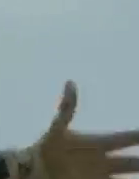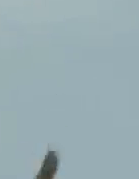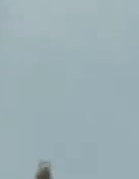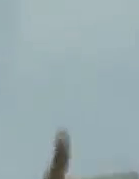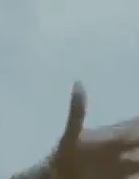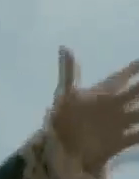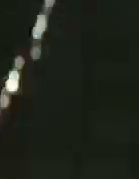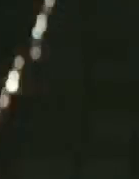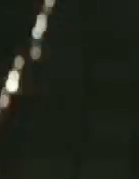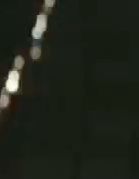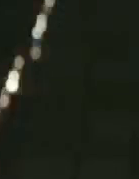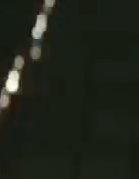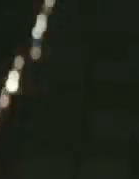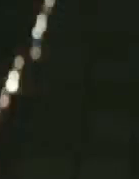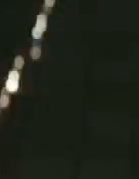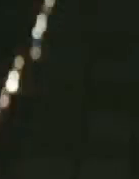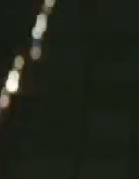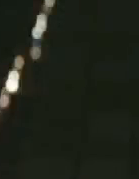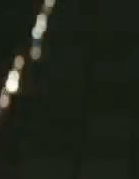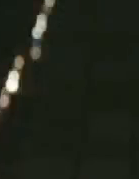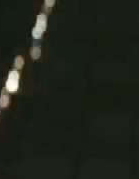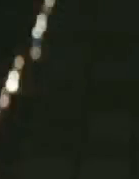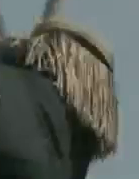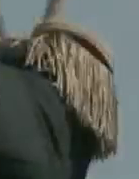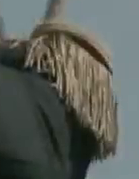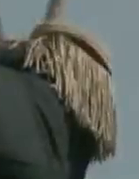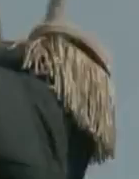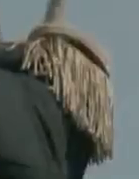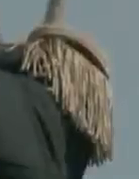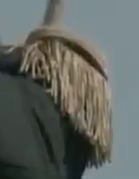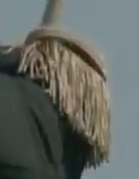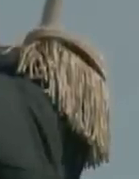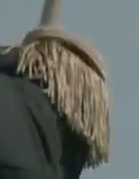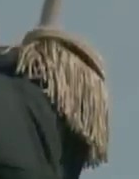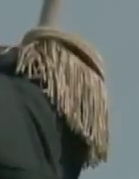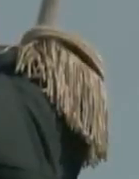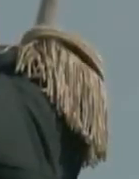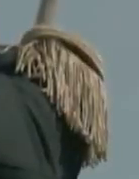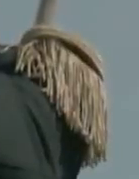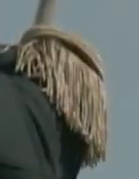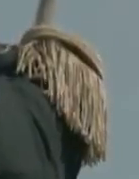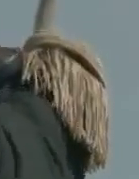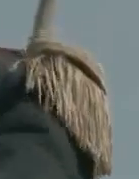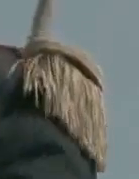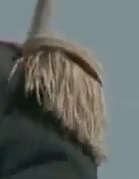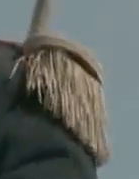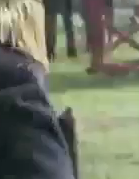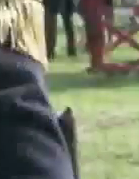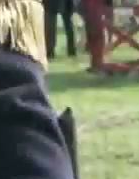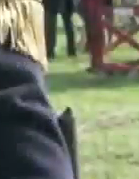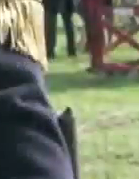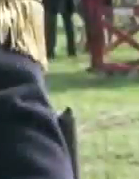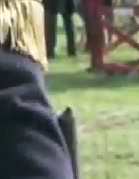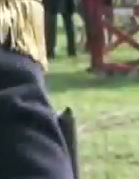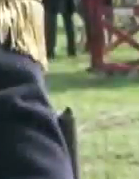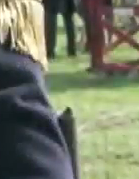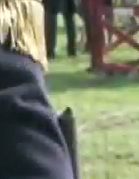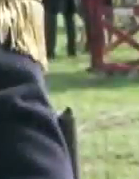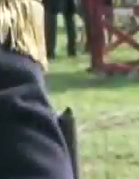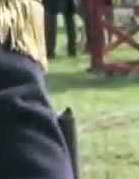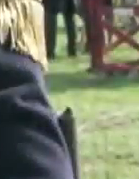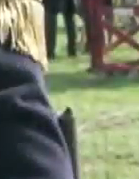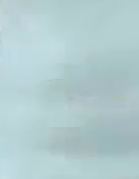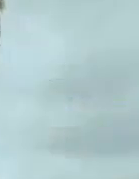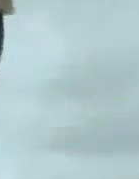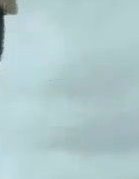lo dice claramente. Ha nacido una república. Que las futuras generaciones conozcan